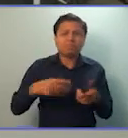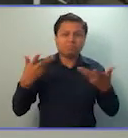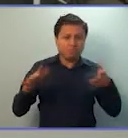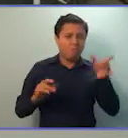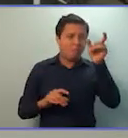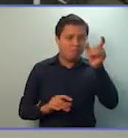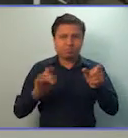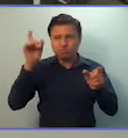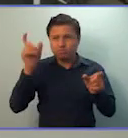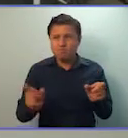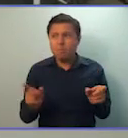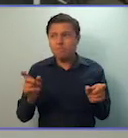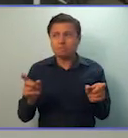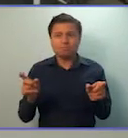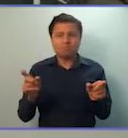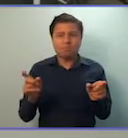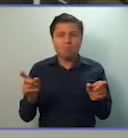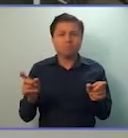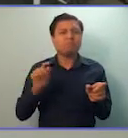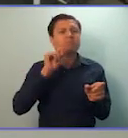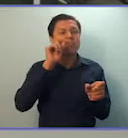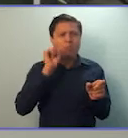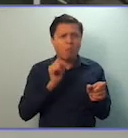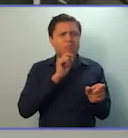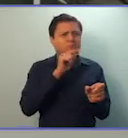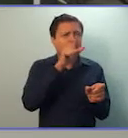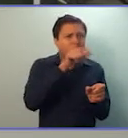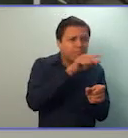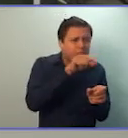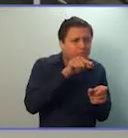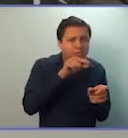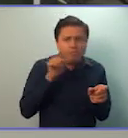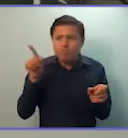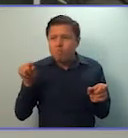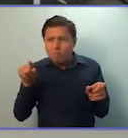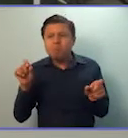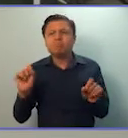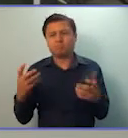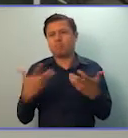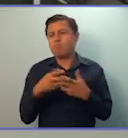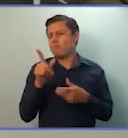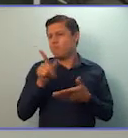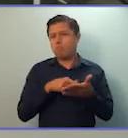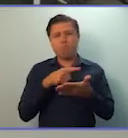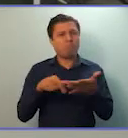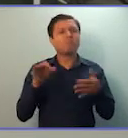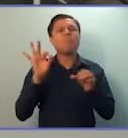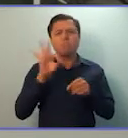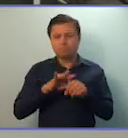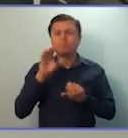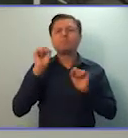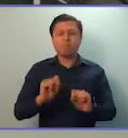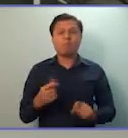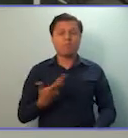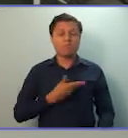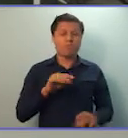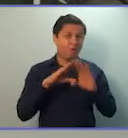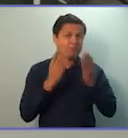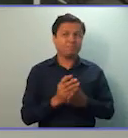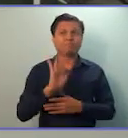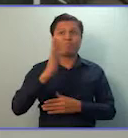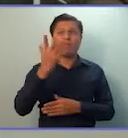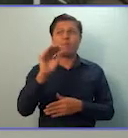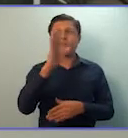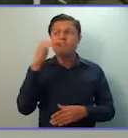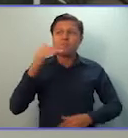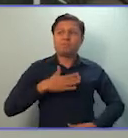entonces y por eso es que está ahora tenemos un proceso algo complicado de decirles que nosotros somos en el mundo creo que el quinto